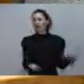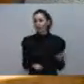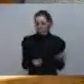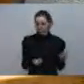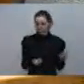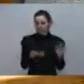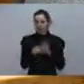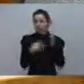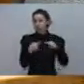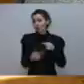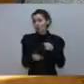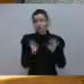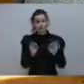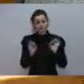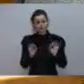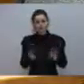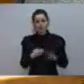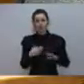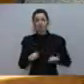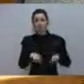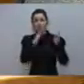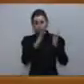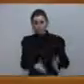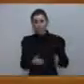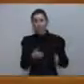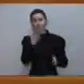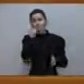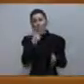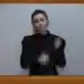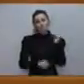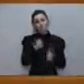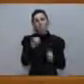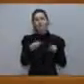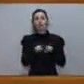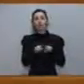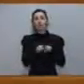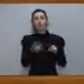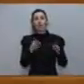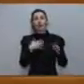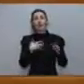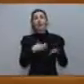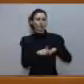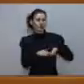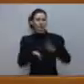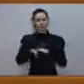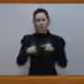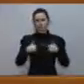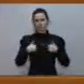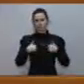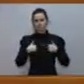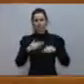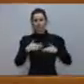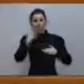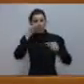crónica sigue su curso porque ustedes prefieren jugar a dignos personajes de izquierdas y de derechas. Pero a la